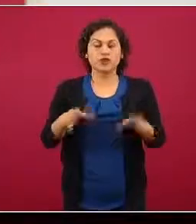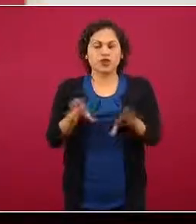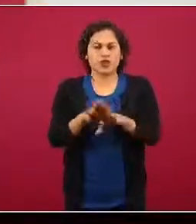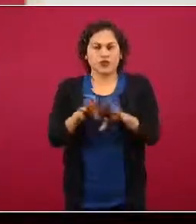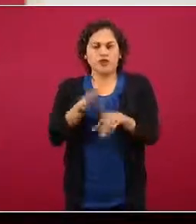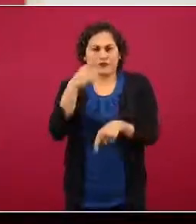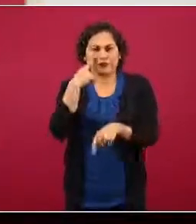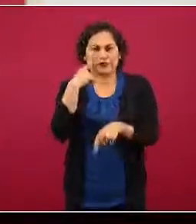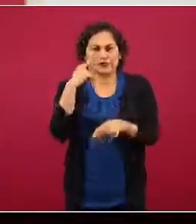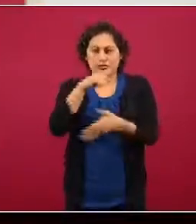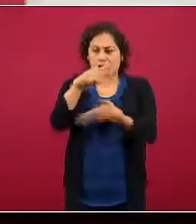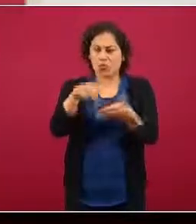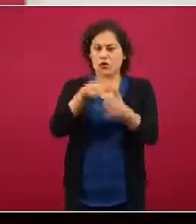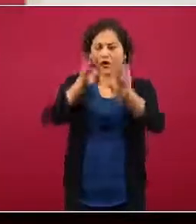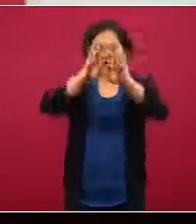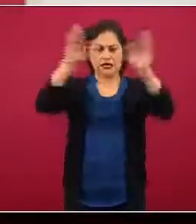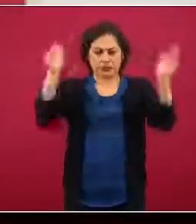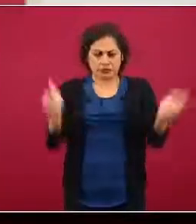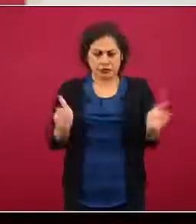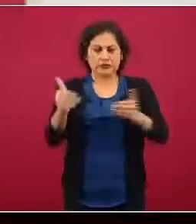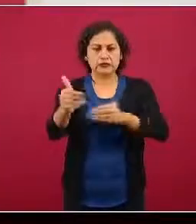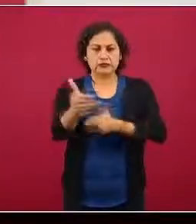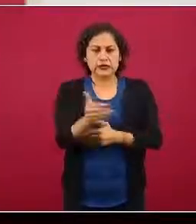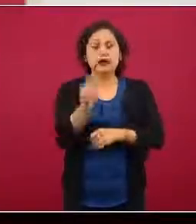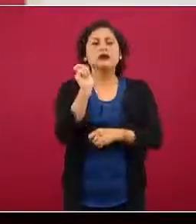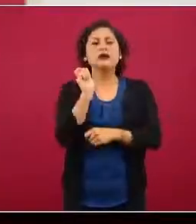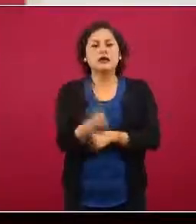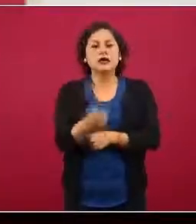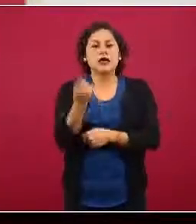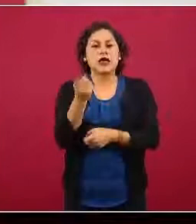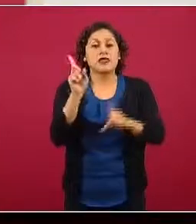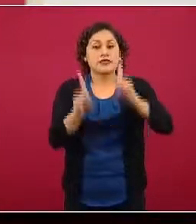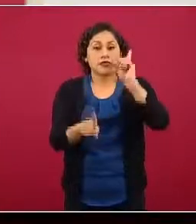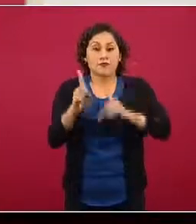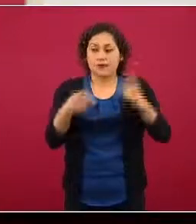lugares cerrados depende del aforo, la ventilación,